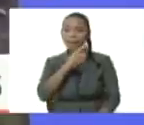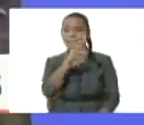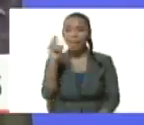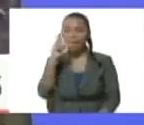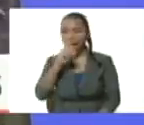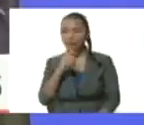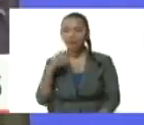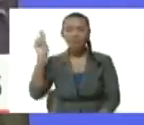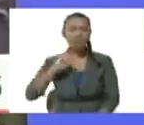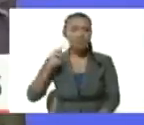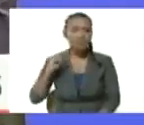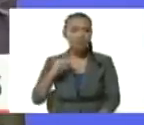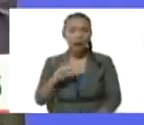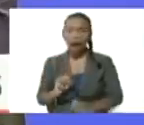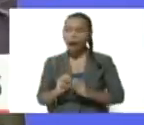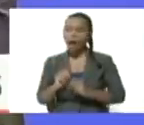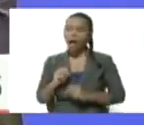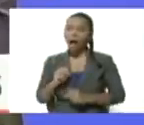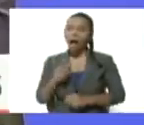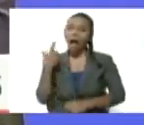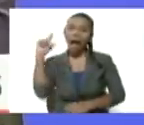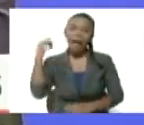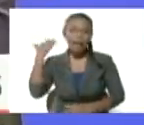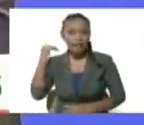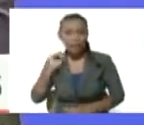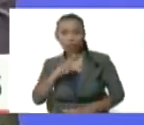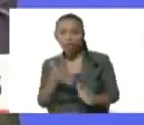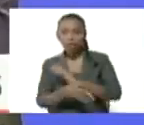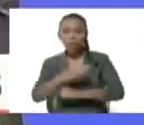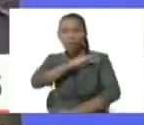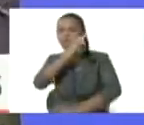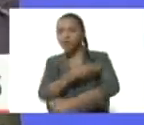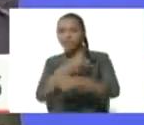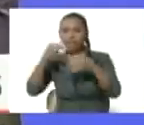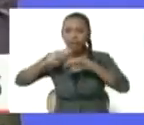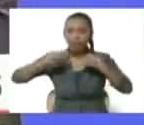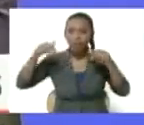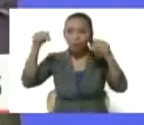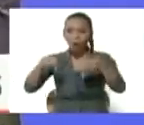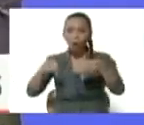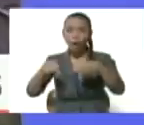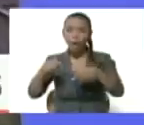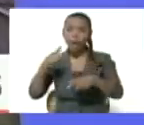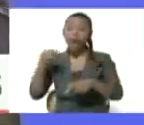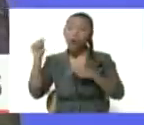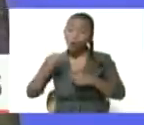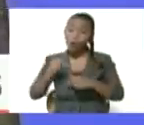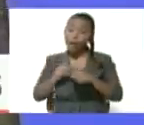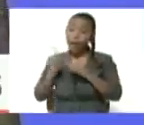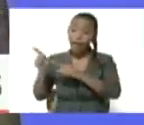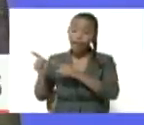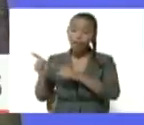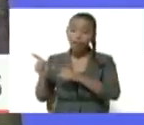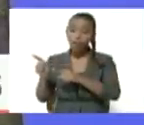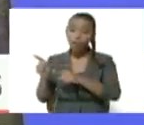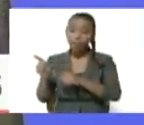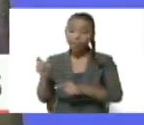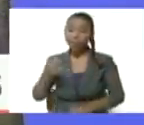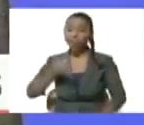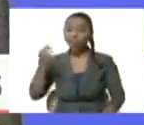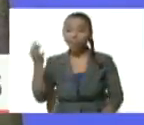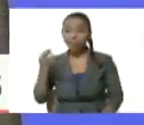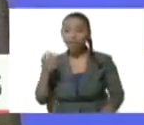nunca la revolución tuvo una fuerza en el territorio como la tenemos hoy. Y eso ha hecho que